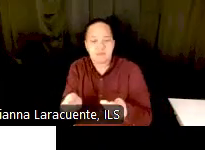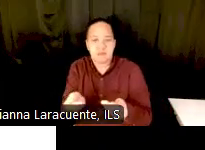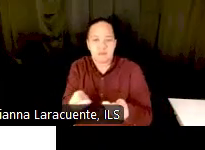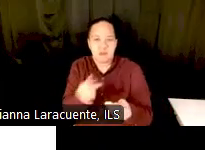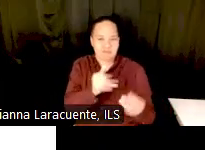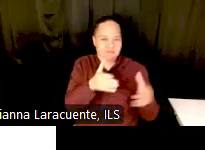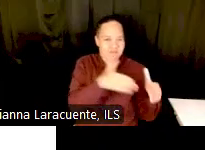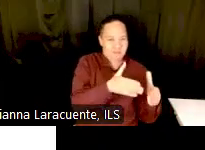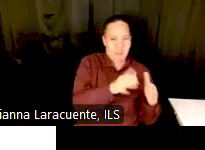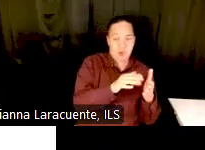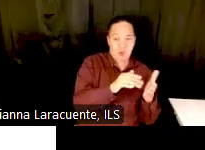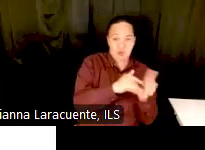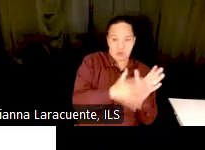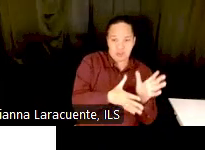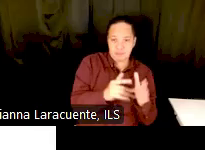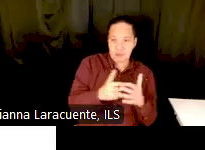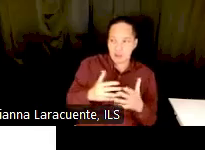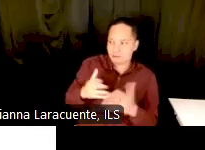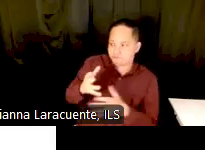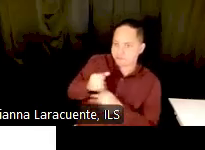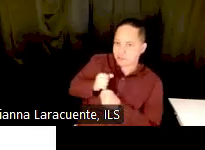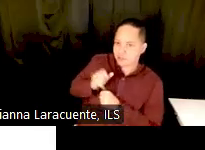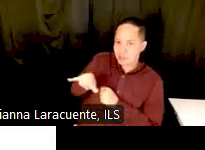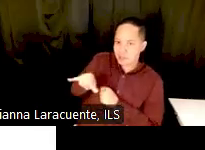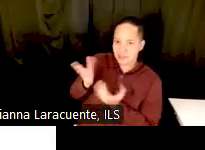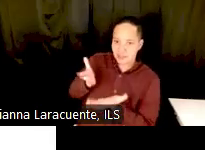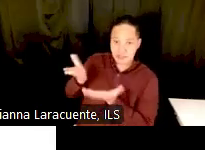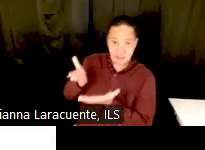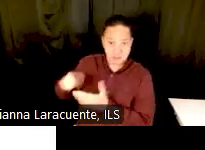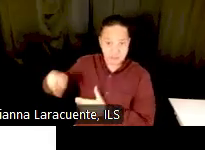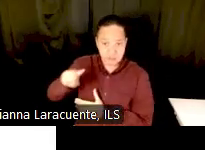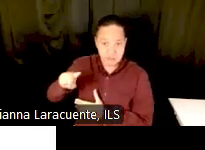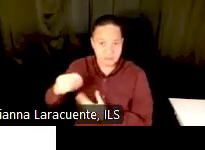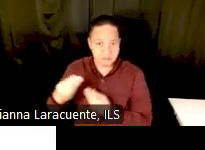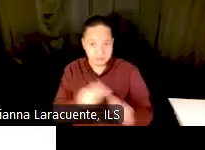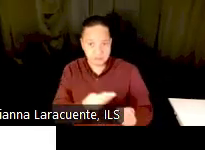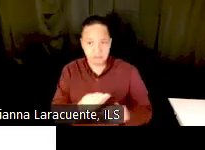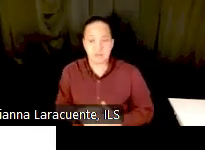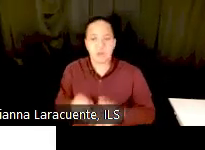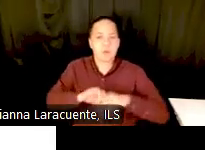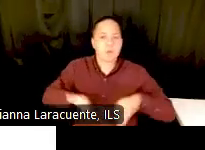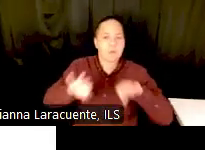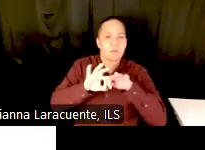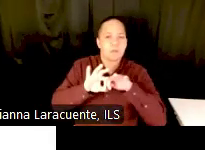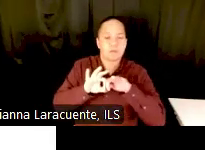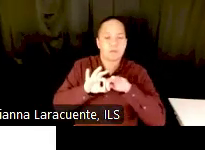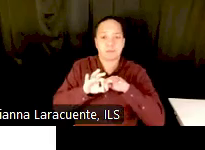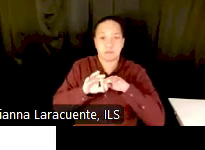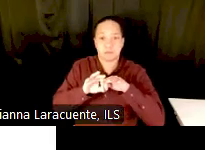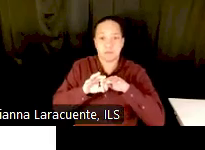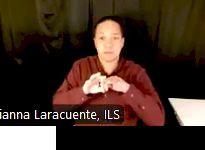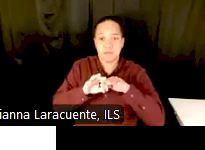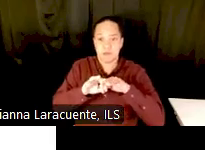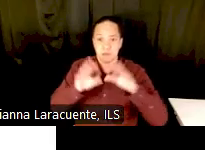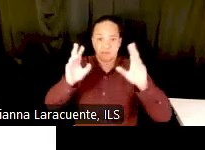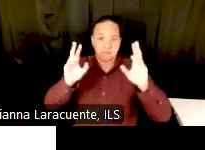estudiantes, van a recibir eso. Así que es importante también hablar que cuando hablamos de salud mental, tenemos